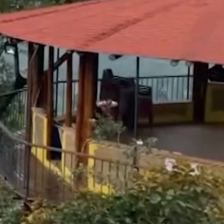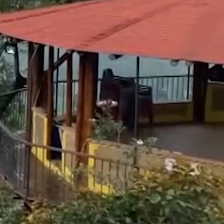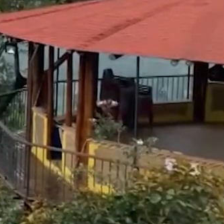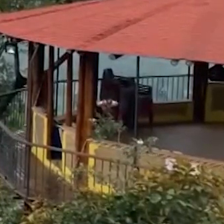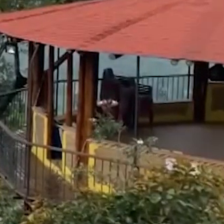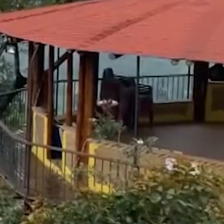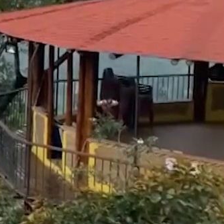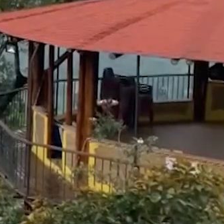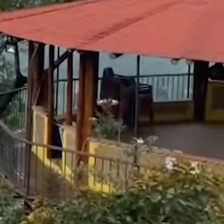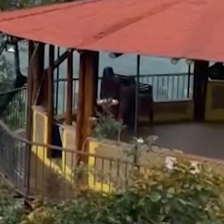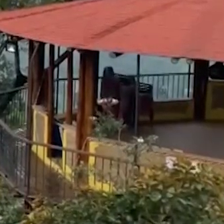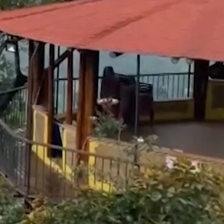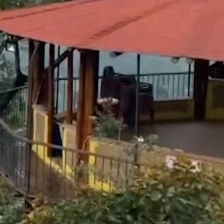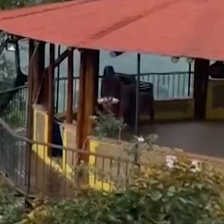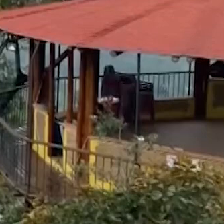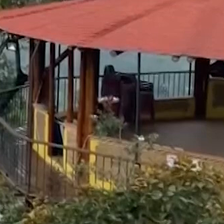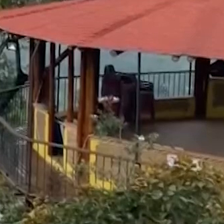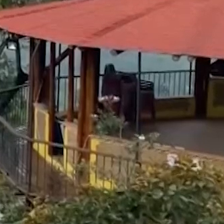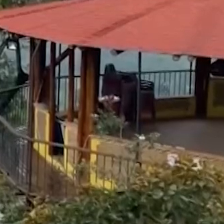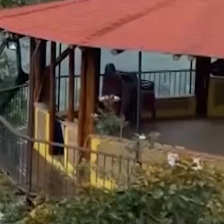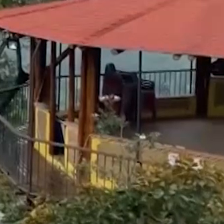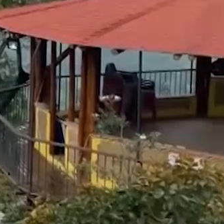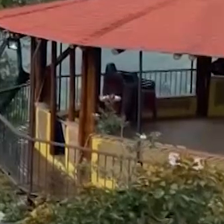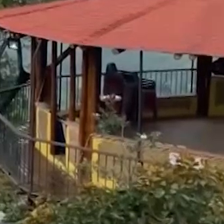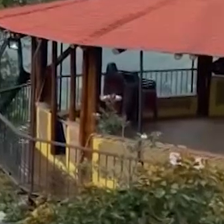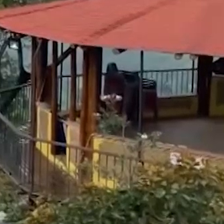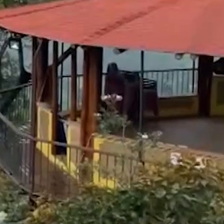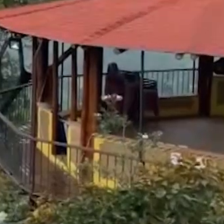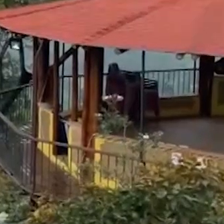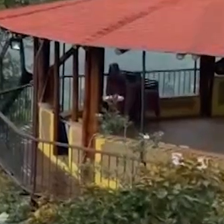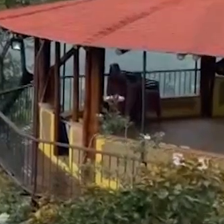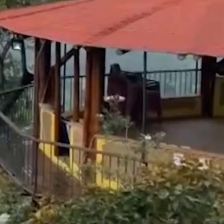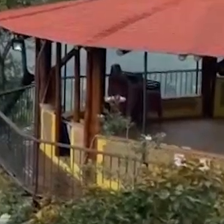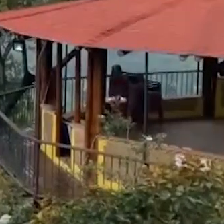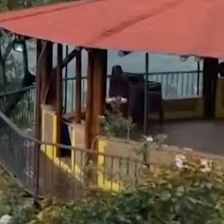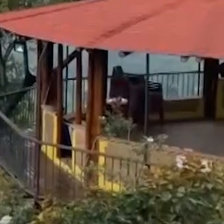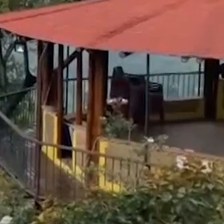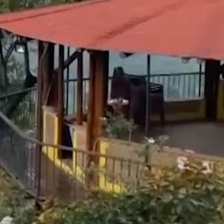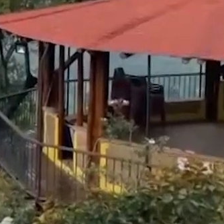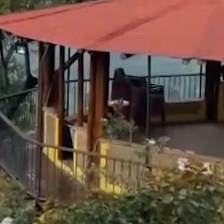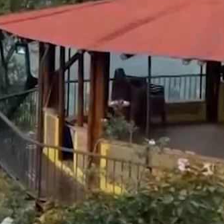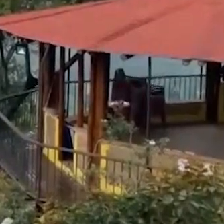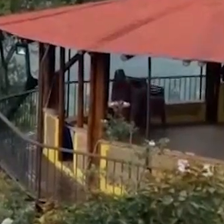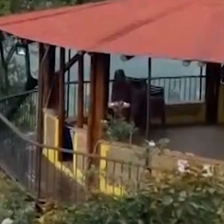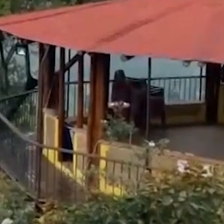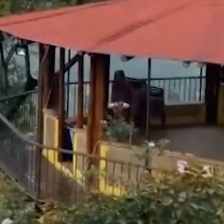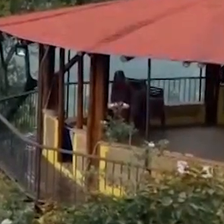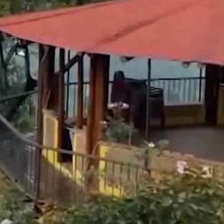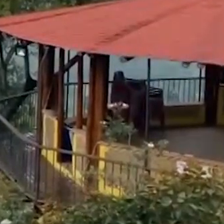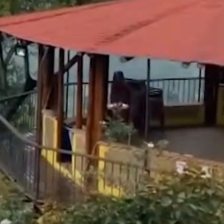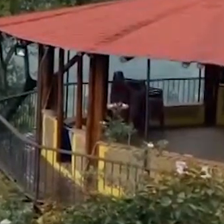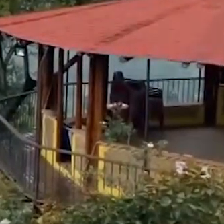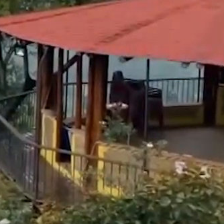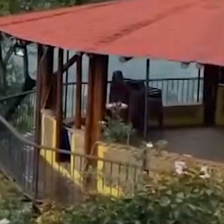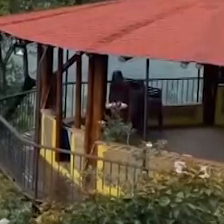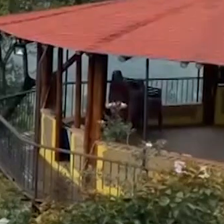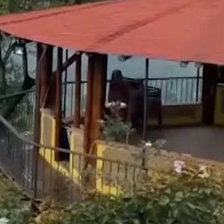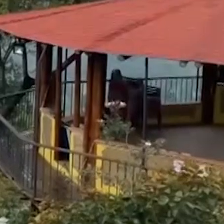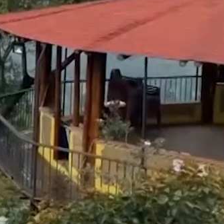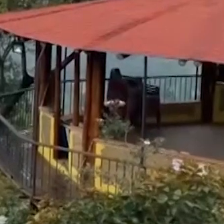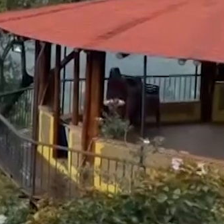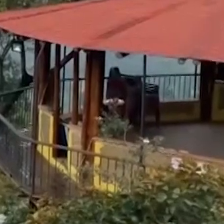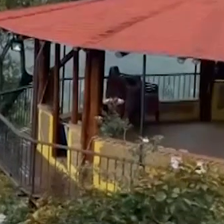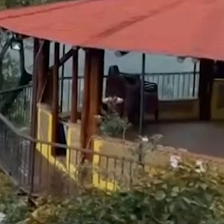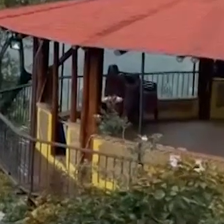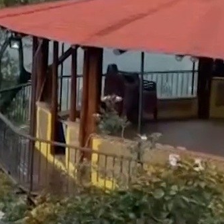los principios de la ciencia médica. Ustedes ven un paisaje muy lindo. Y esto podría ser un hospital sin